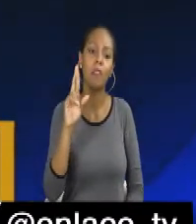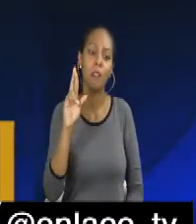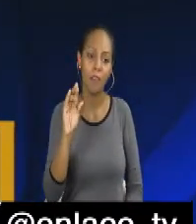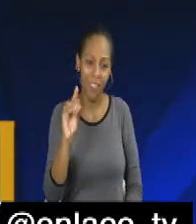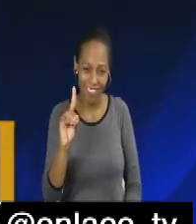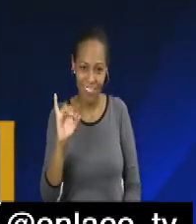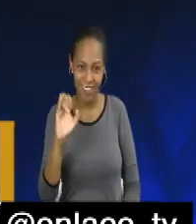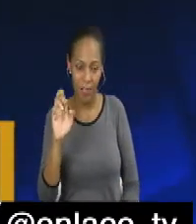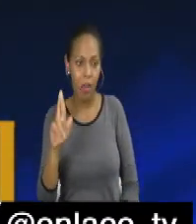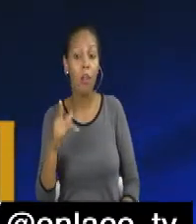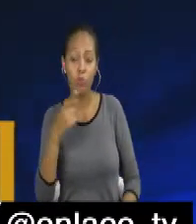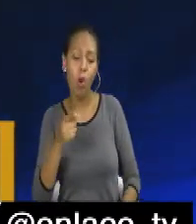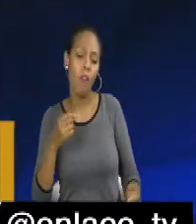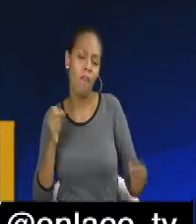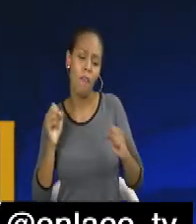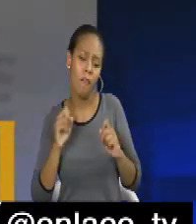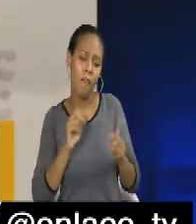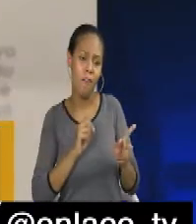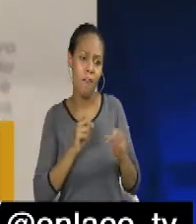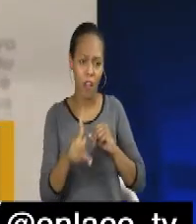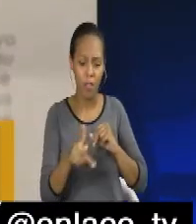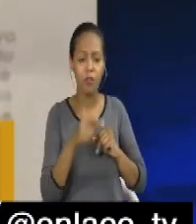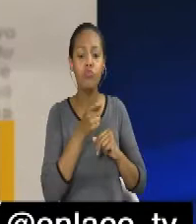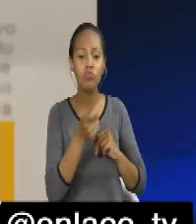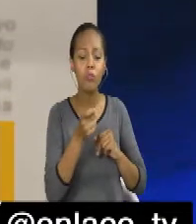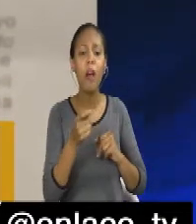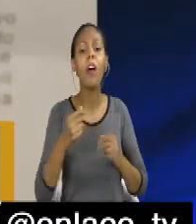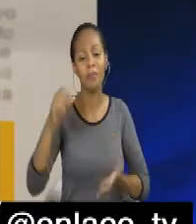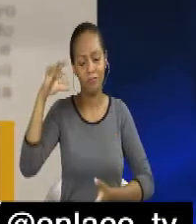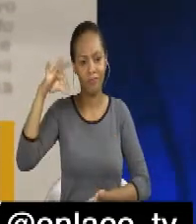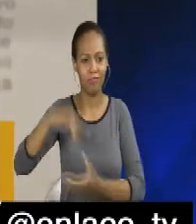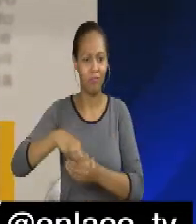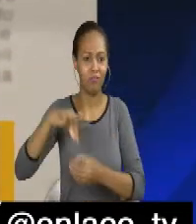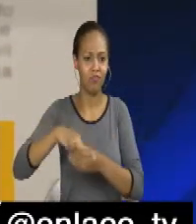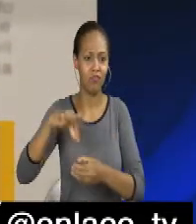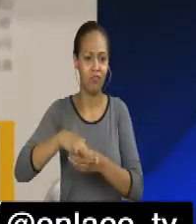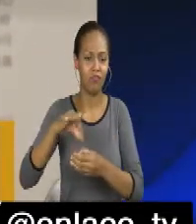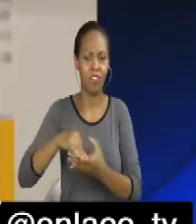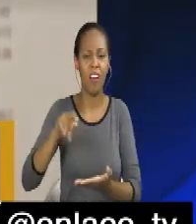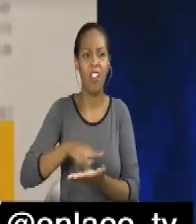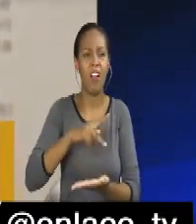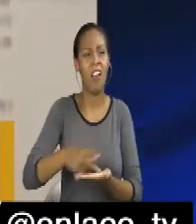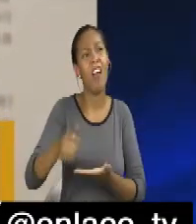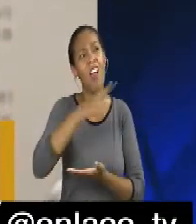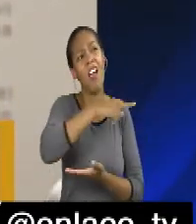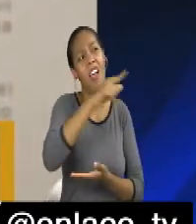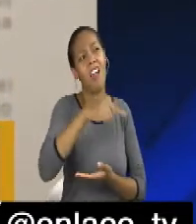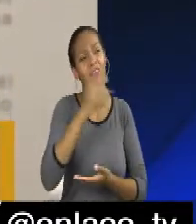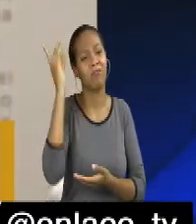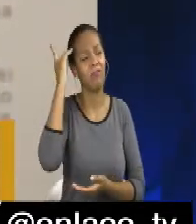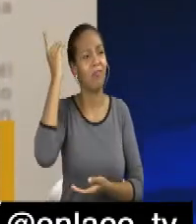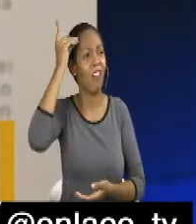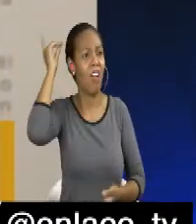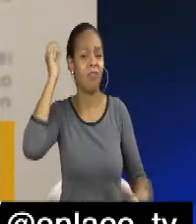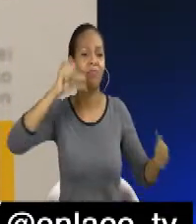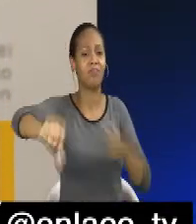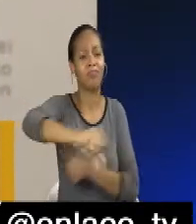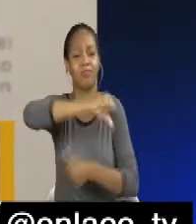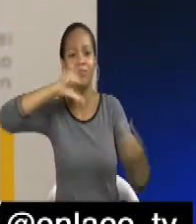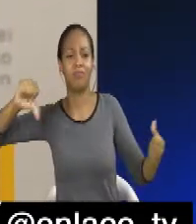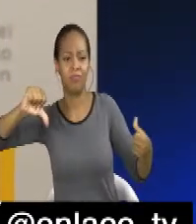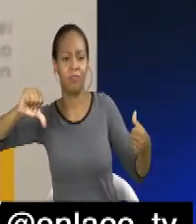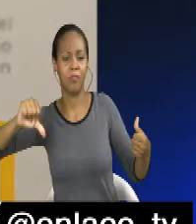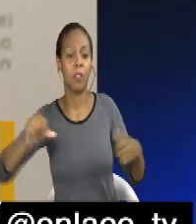se había pactado para el referendo revocatorio. Advierte la Registraduría que, como se había solicitado en dos oficios anteriores, de